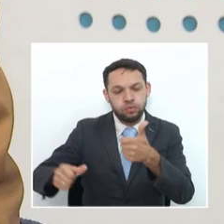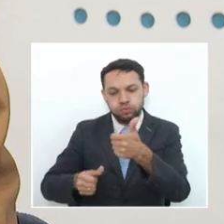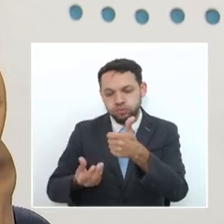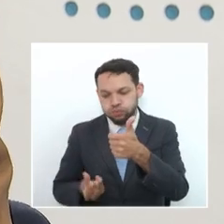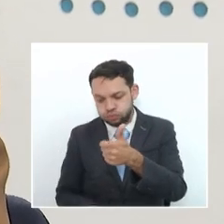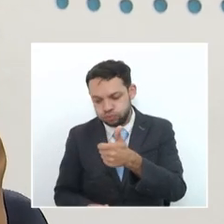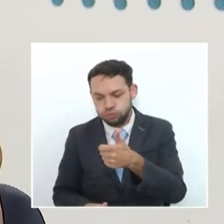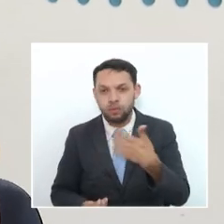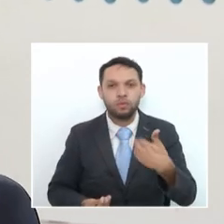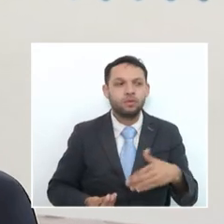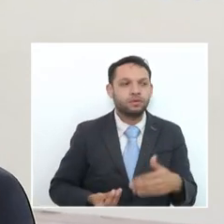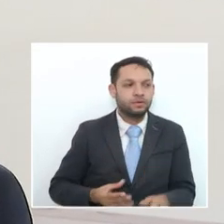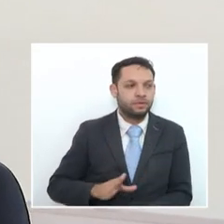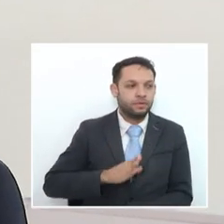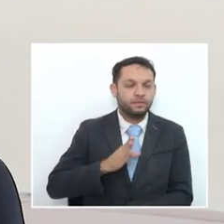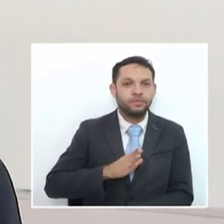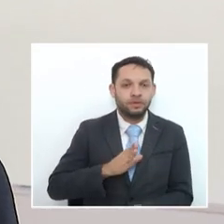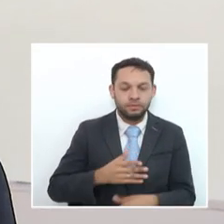verdad es que